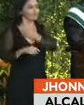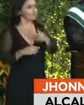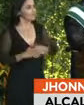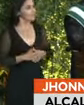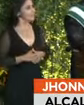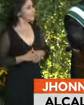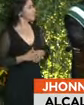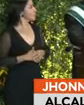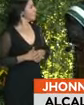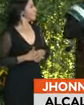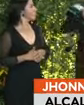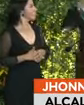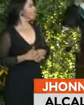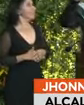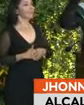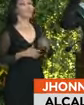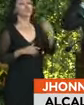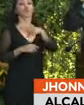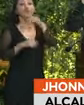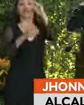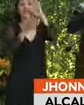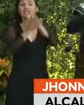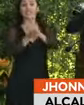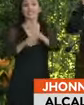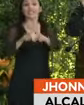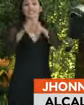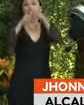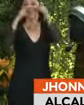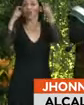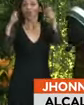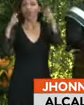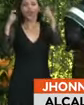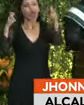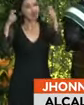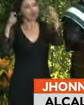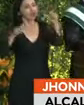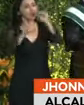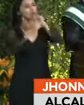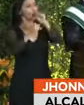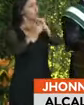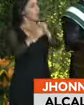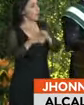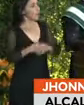hogares. Pero también estamos apostando a las grandes, las mega obras.